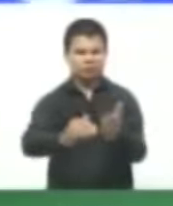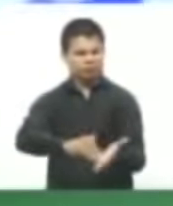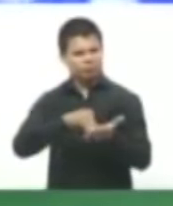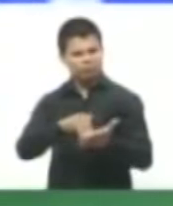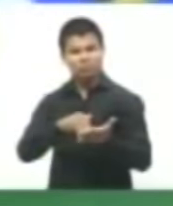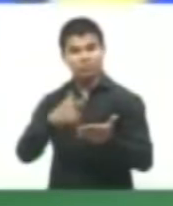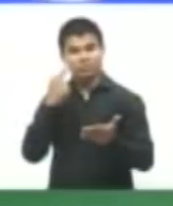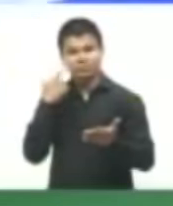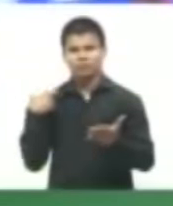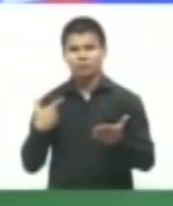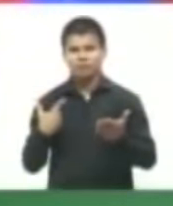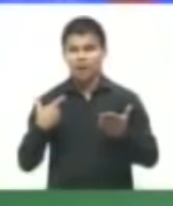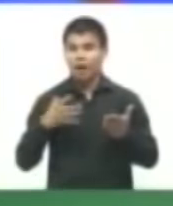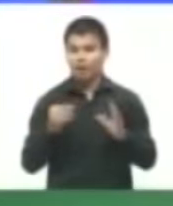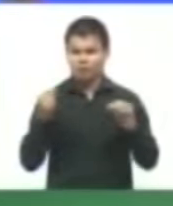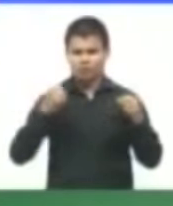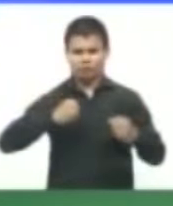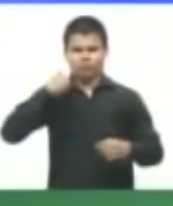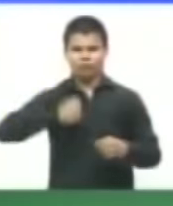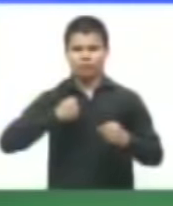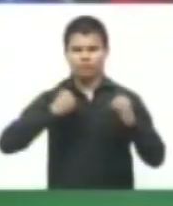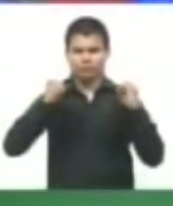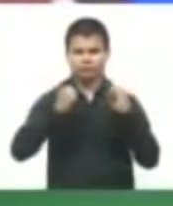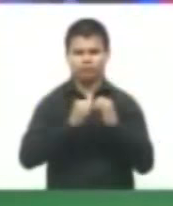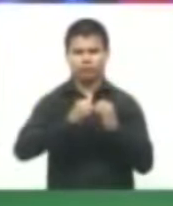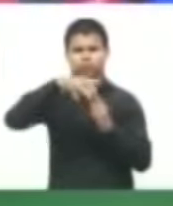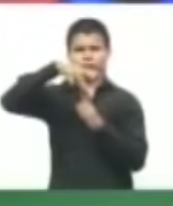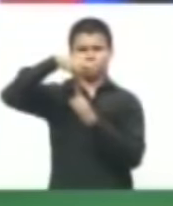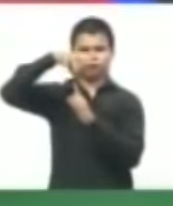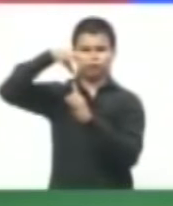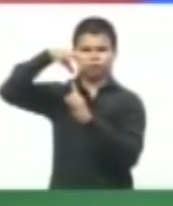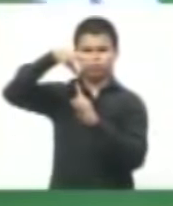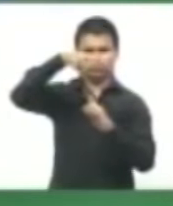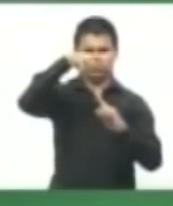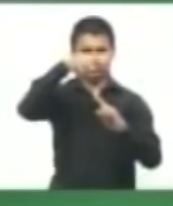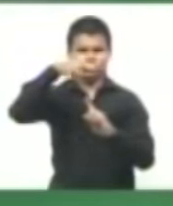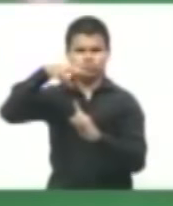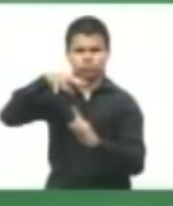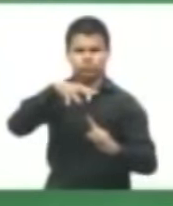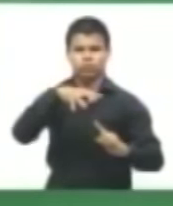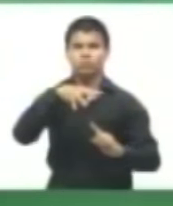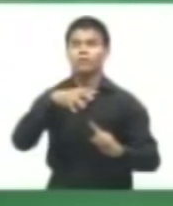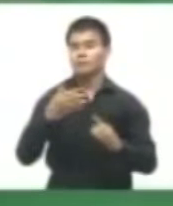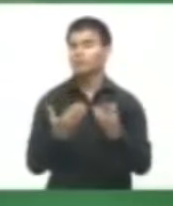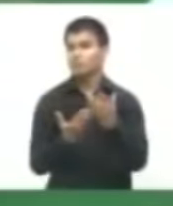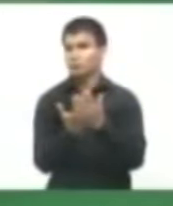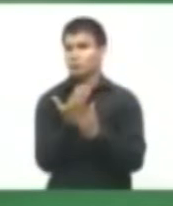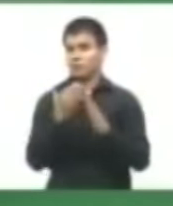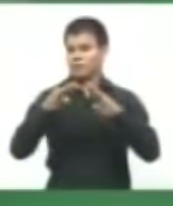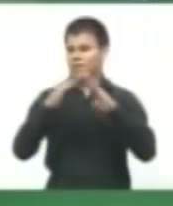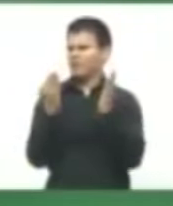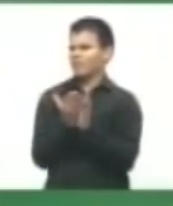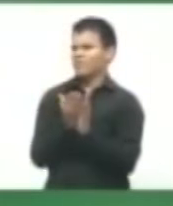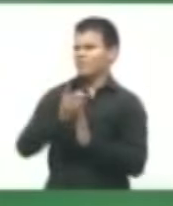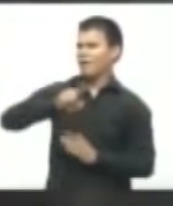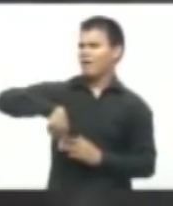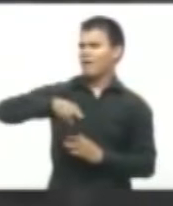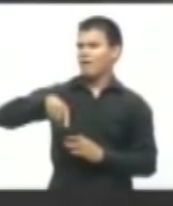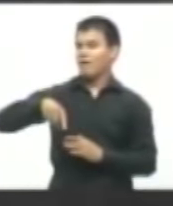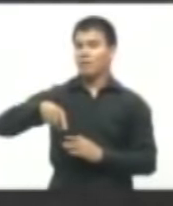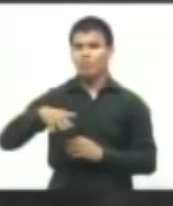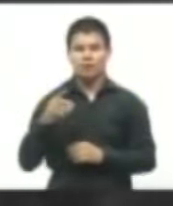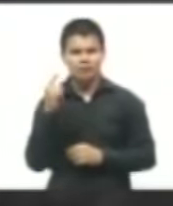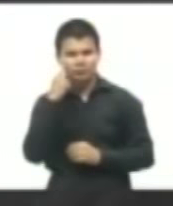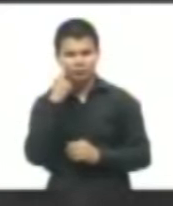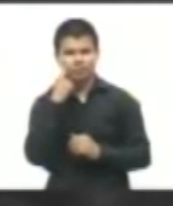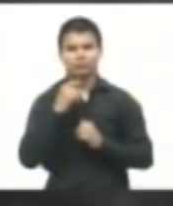amantes del paracaidismo podrán experimentar adrenalina pura con la nueva escuela que aterrizó aquí en la ciudad.